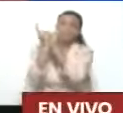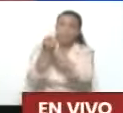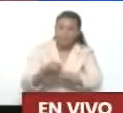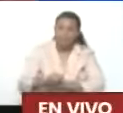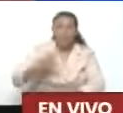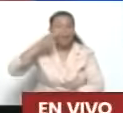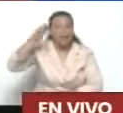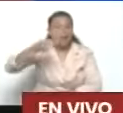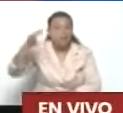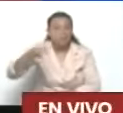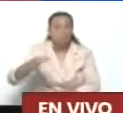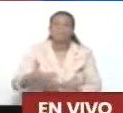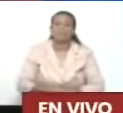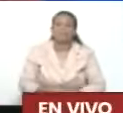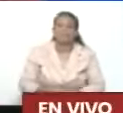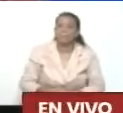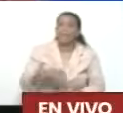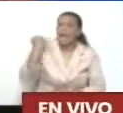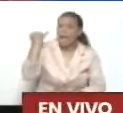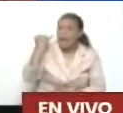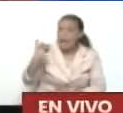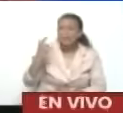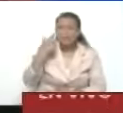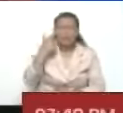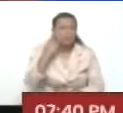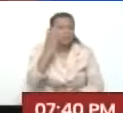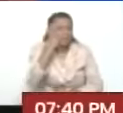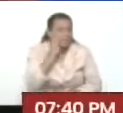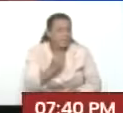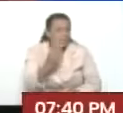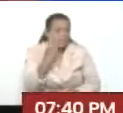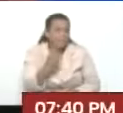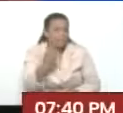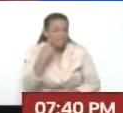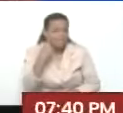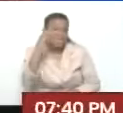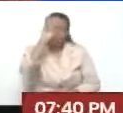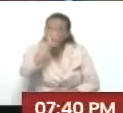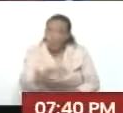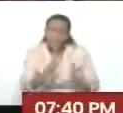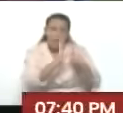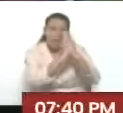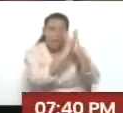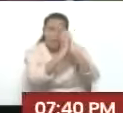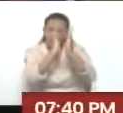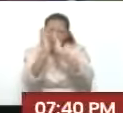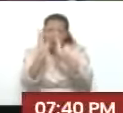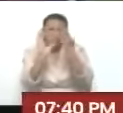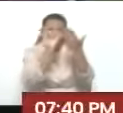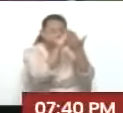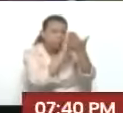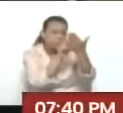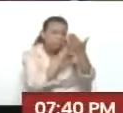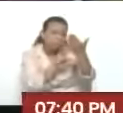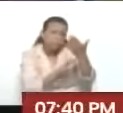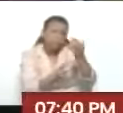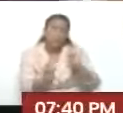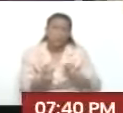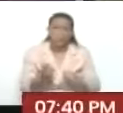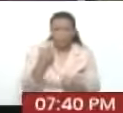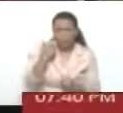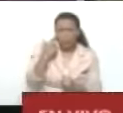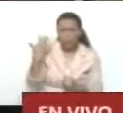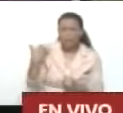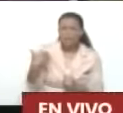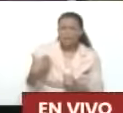realidades. Ahí, yo mi experiencia, no solamente se aprende todo en los libros, también la experiencia práctica, y viendo lo que